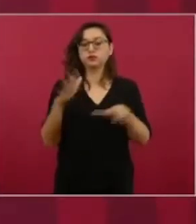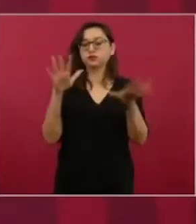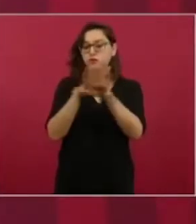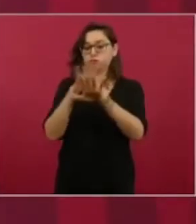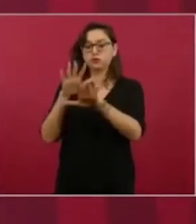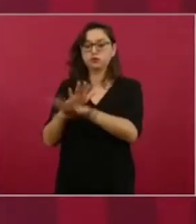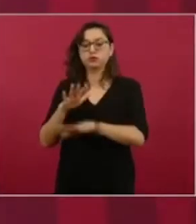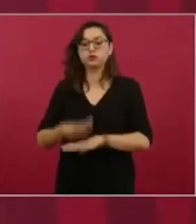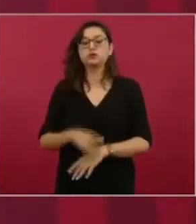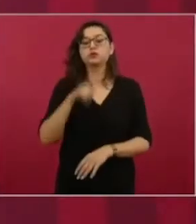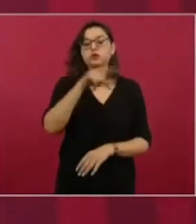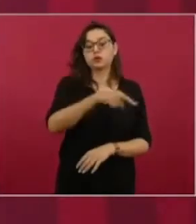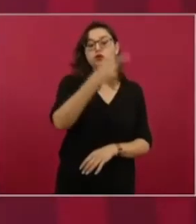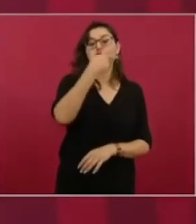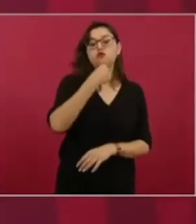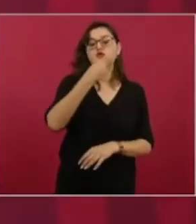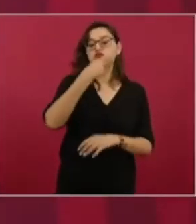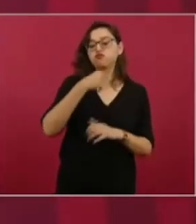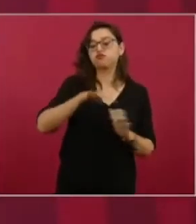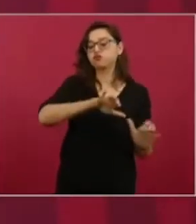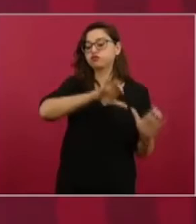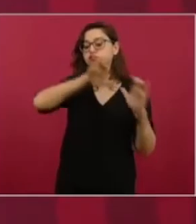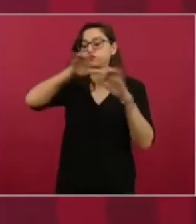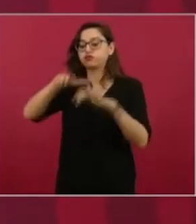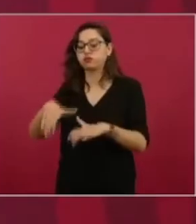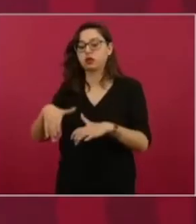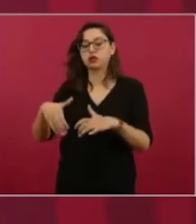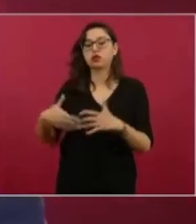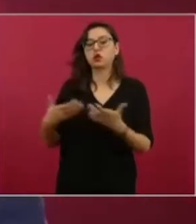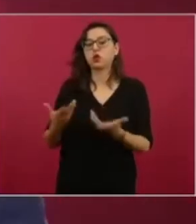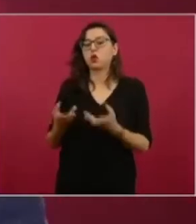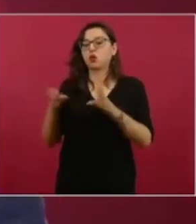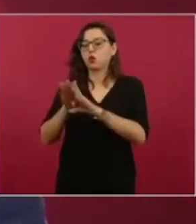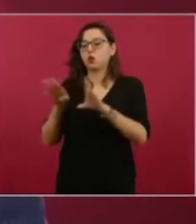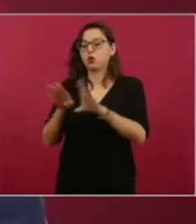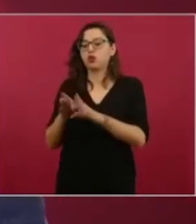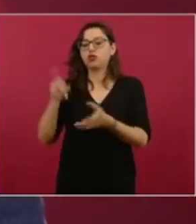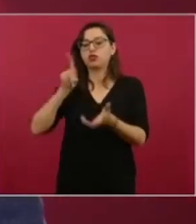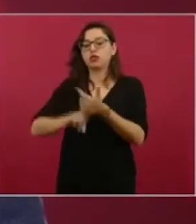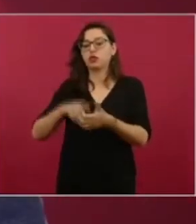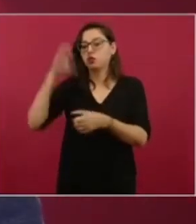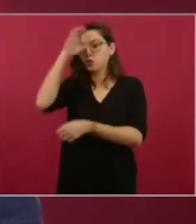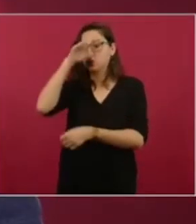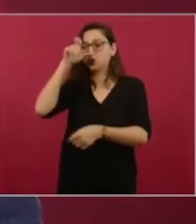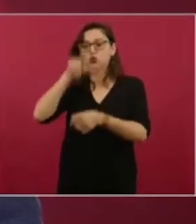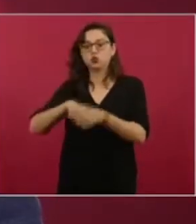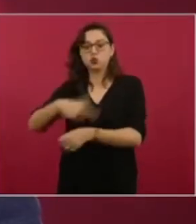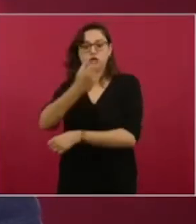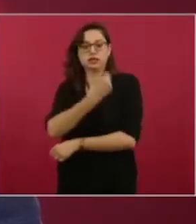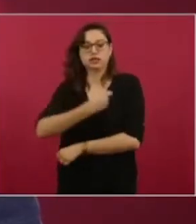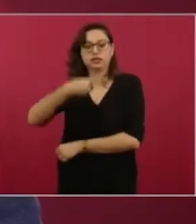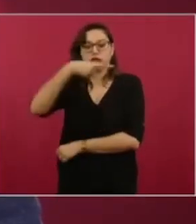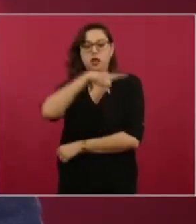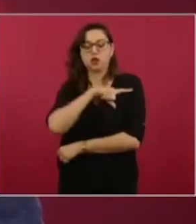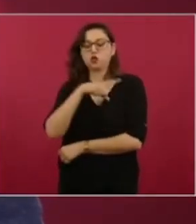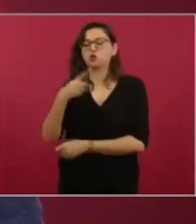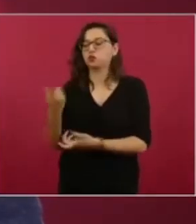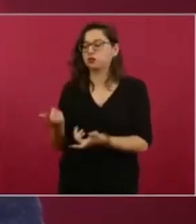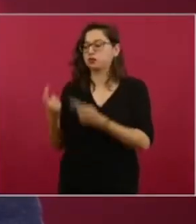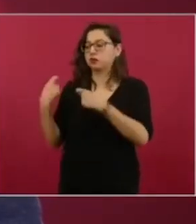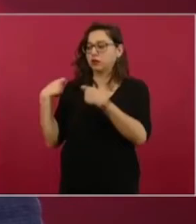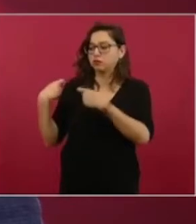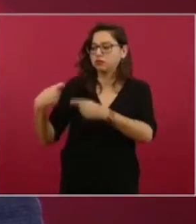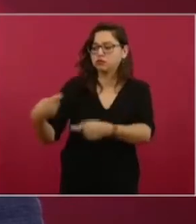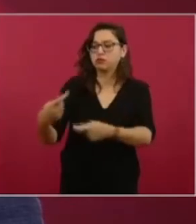informar que se incorporó para dar una visión de pertinencia cultural en salud a las políticas públicas que